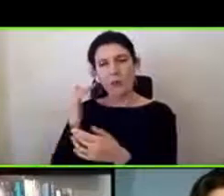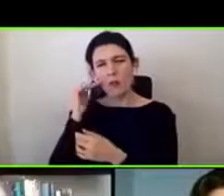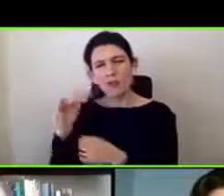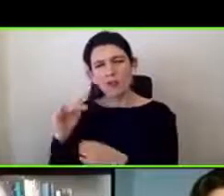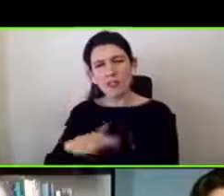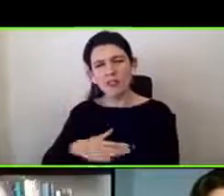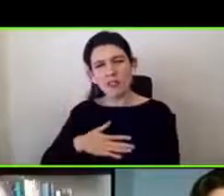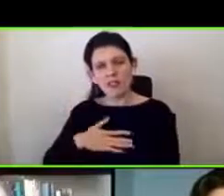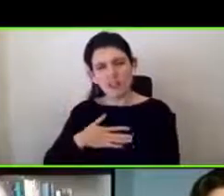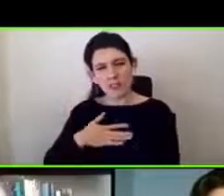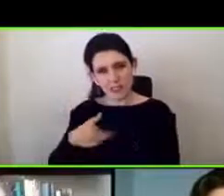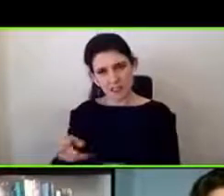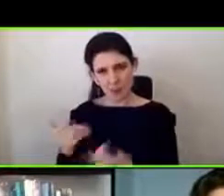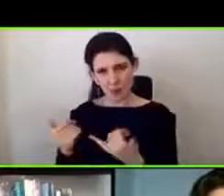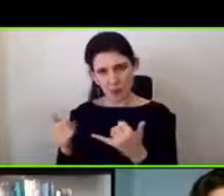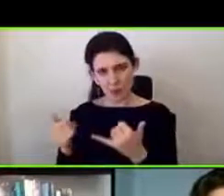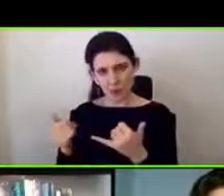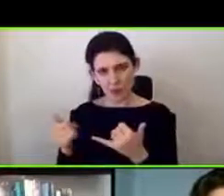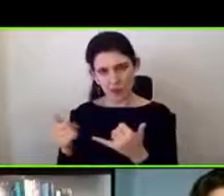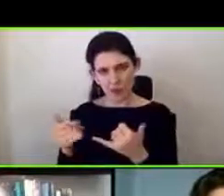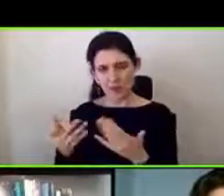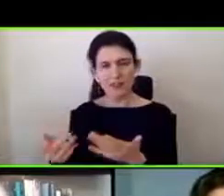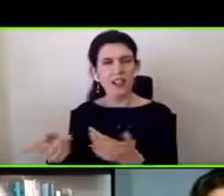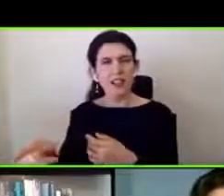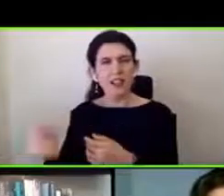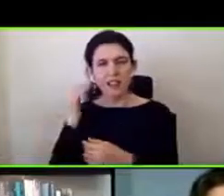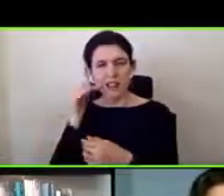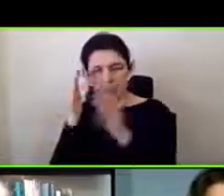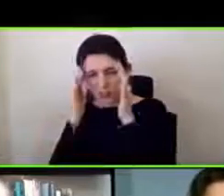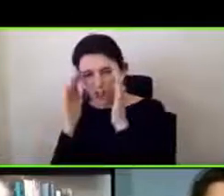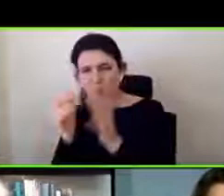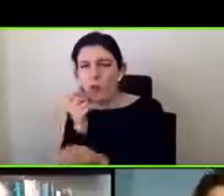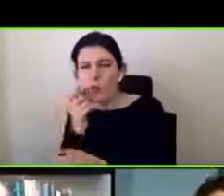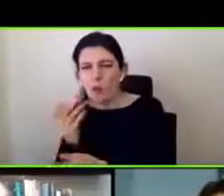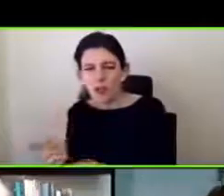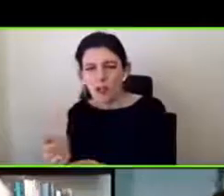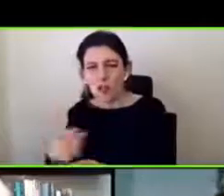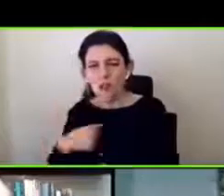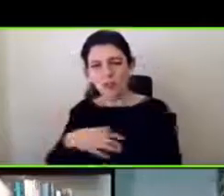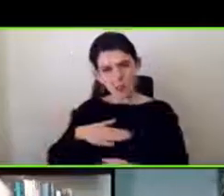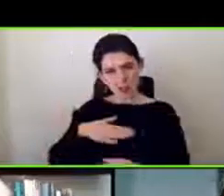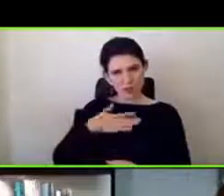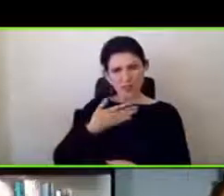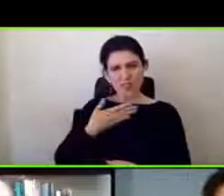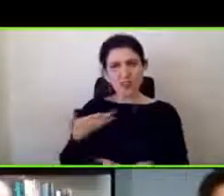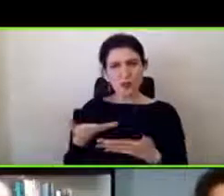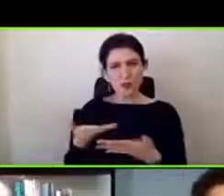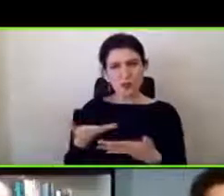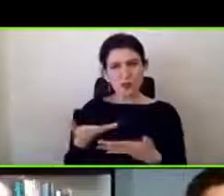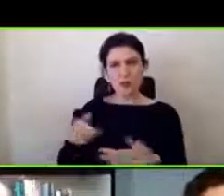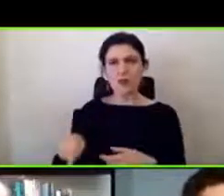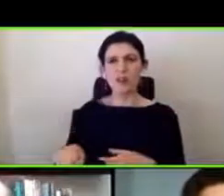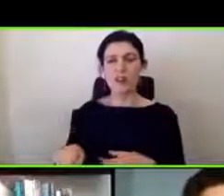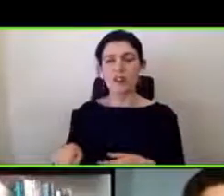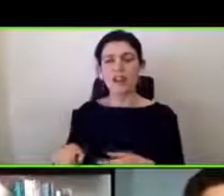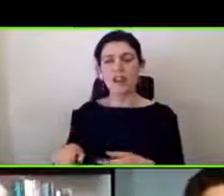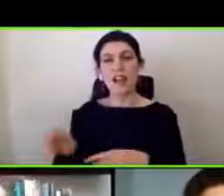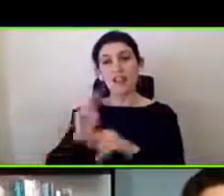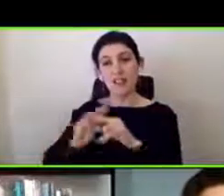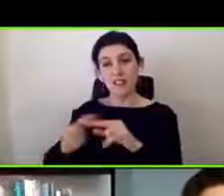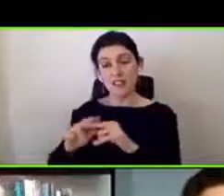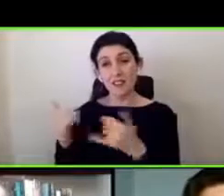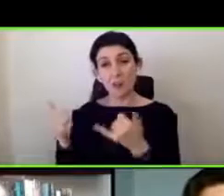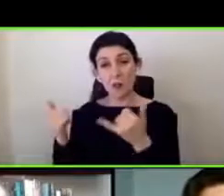con ese juego? ¿A qué está poniendo atención? ¿Cómo me estoy sintiendo yo al jugar? De manera de ir haciendo de este juego un